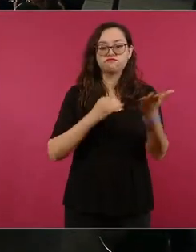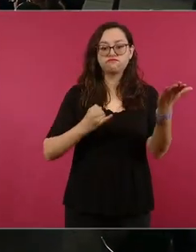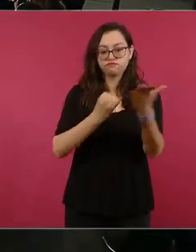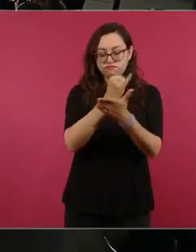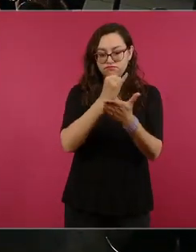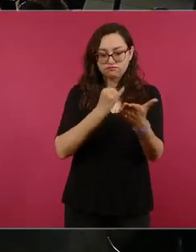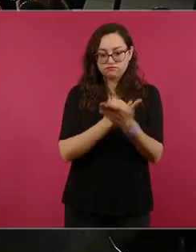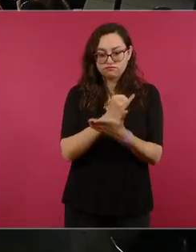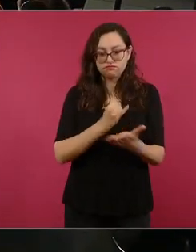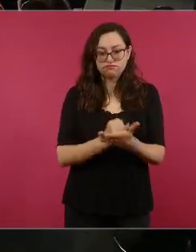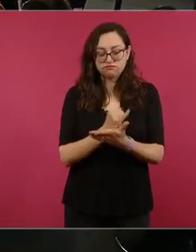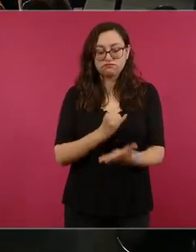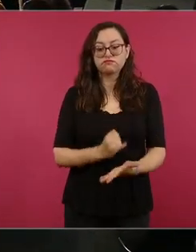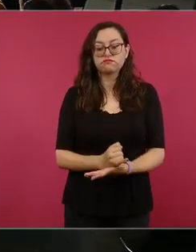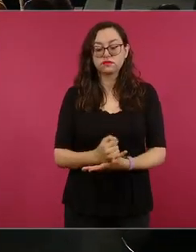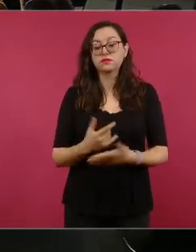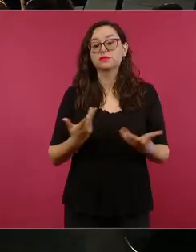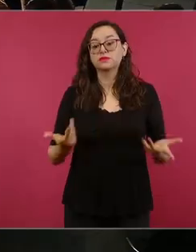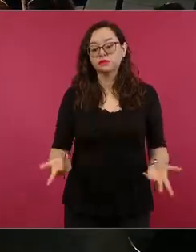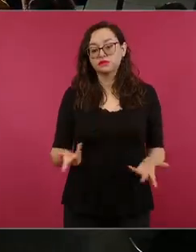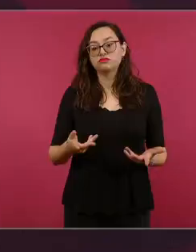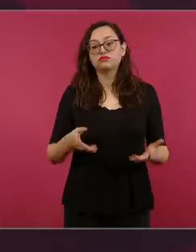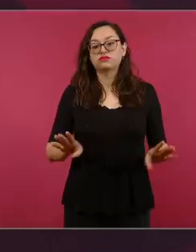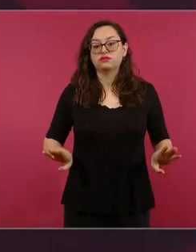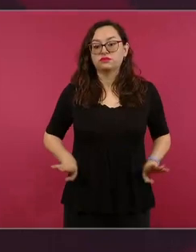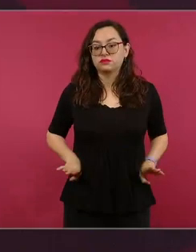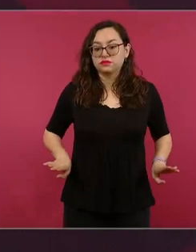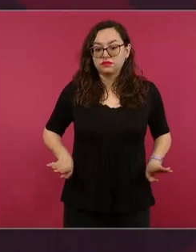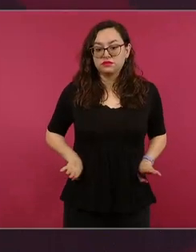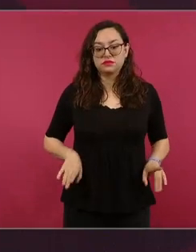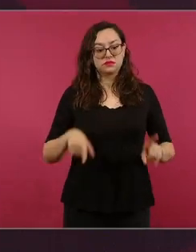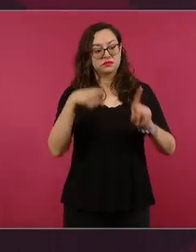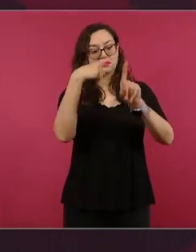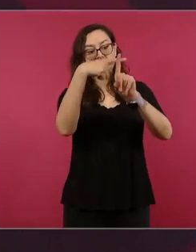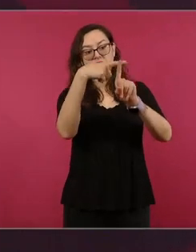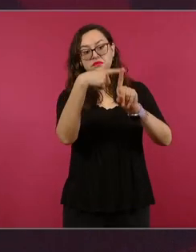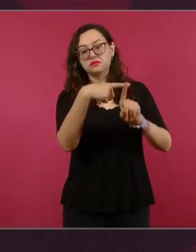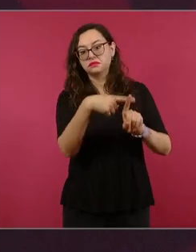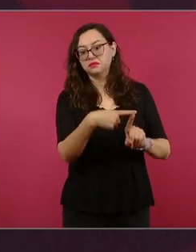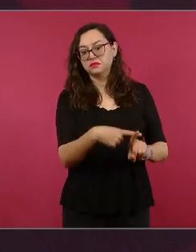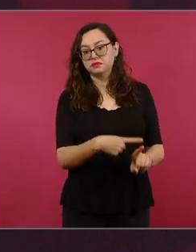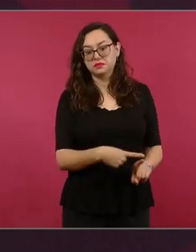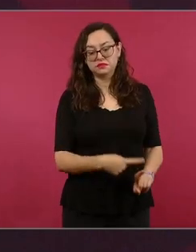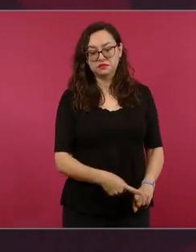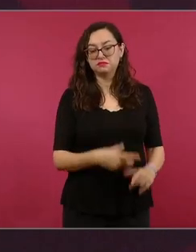cosas. Por ejemplo, el que se cuente